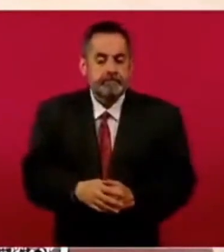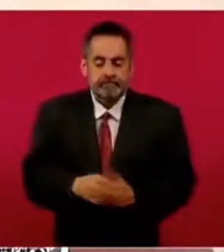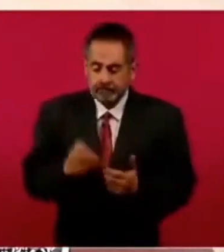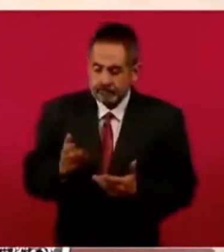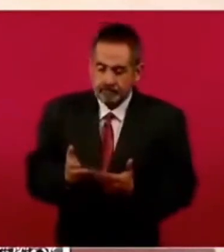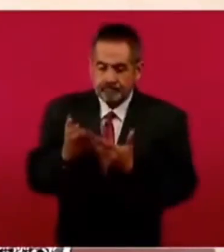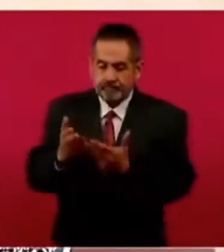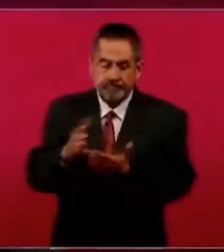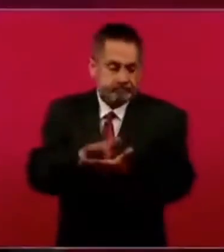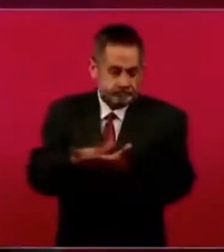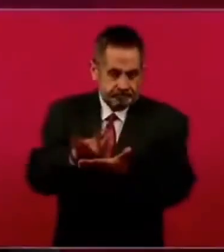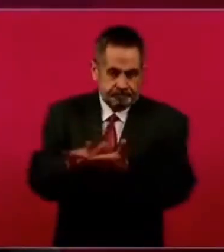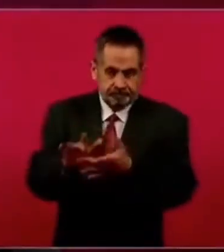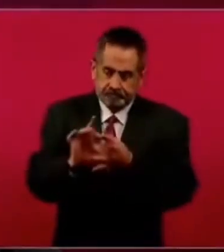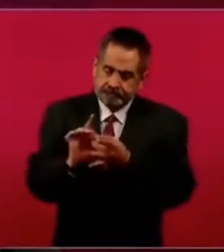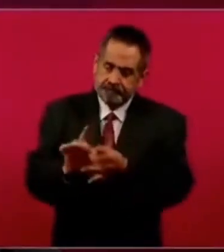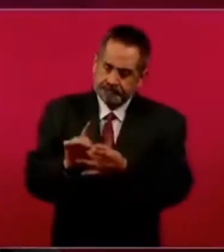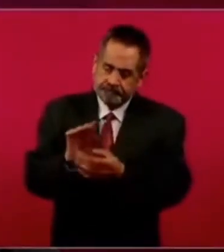ofrecerles que